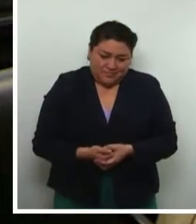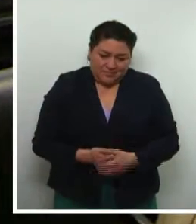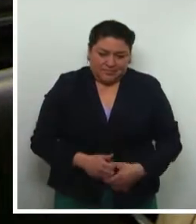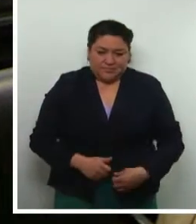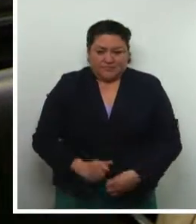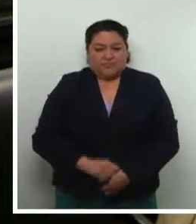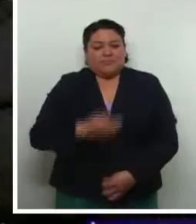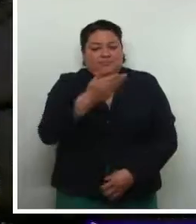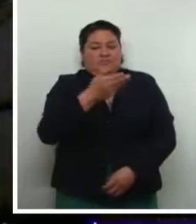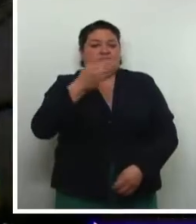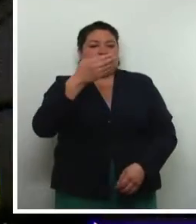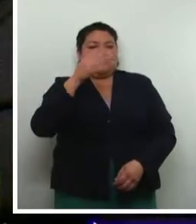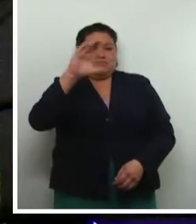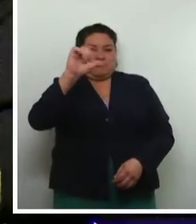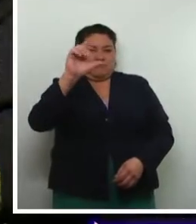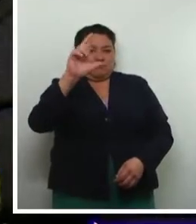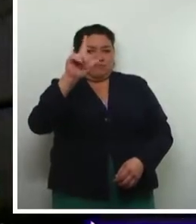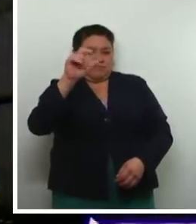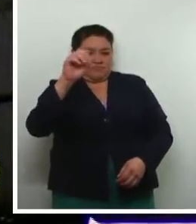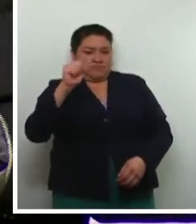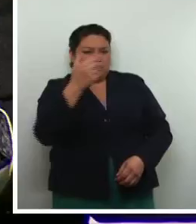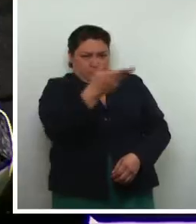Diputado Carlos Gelista.